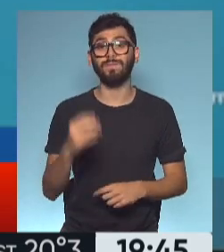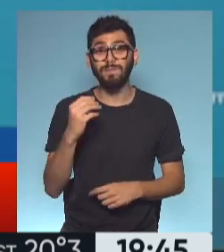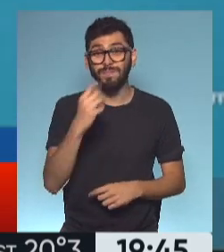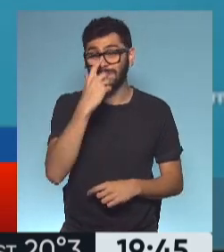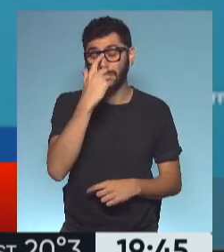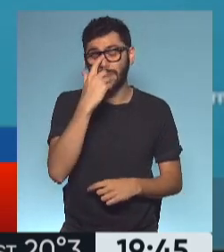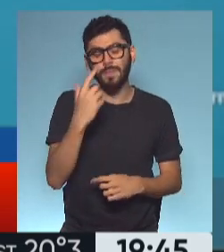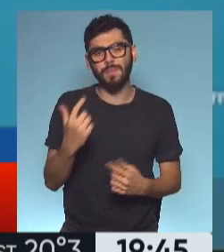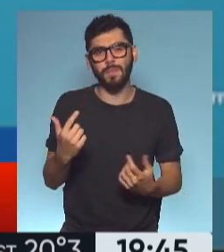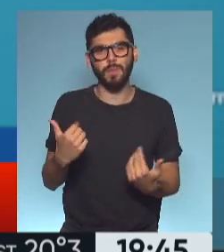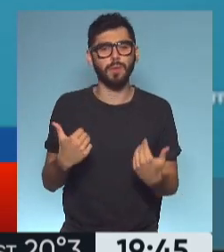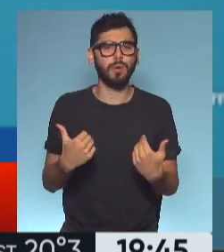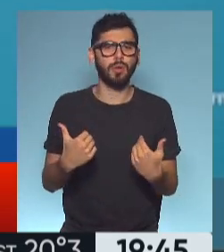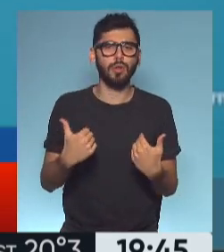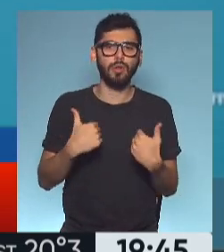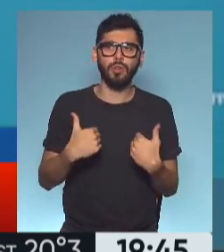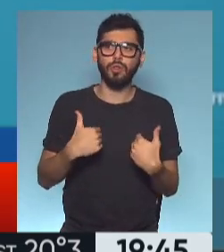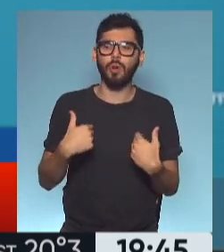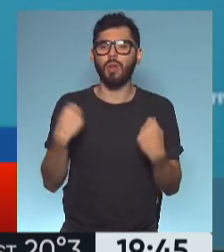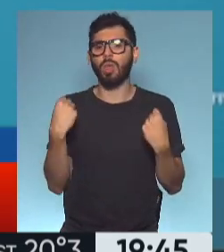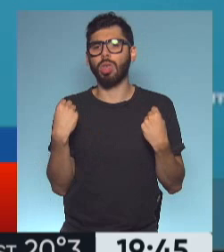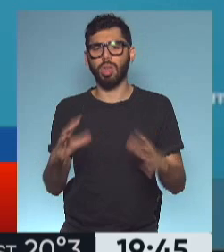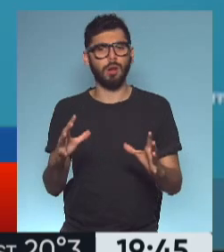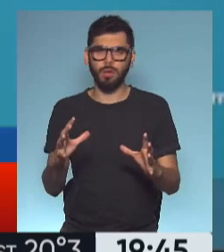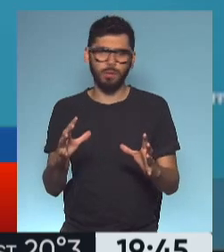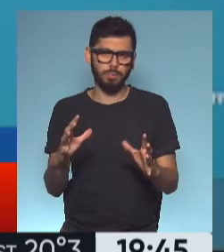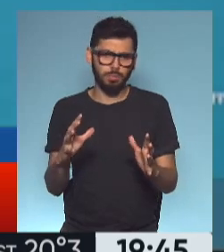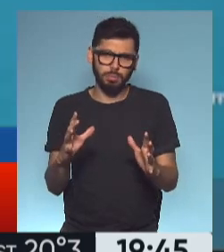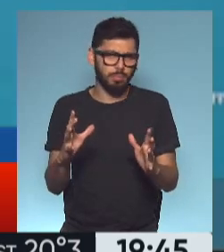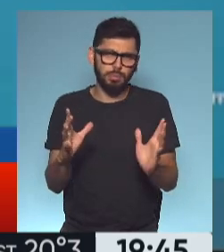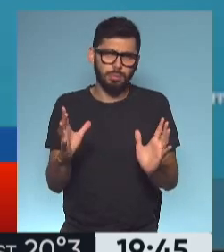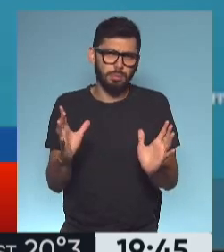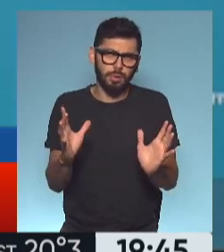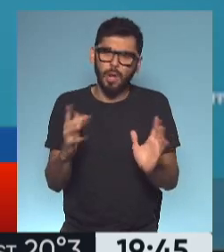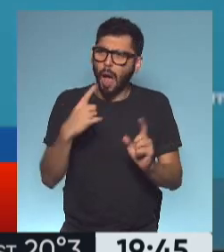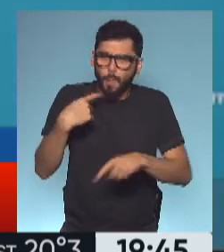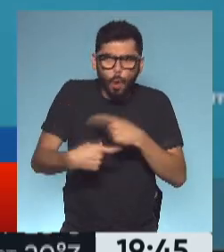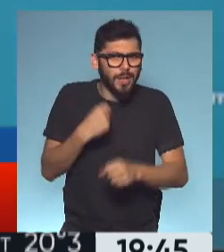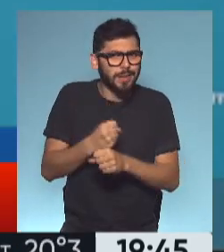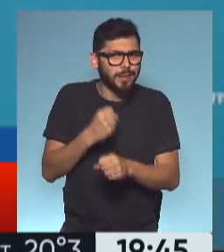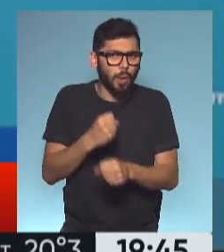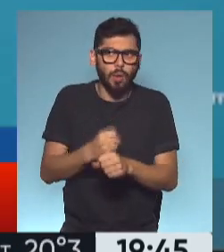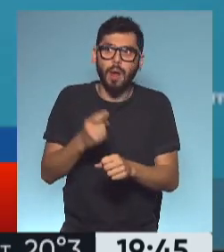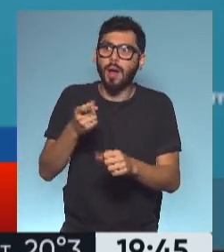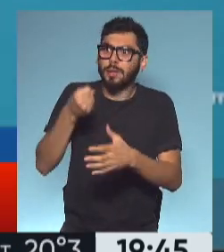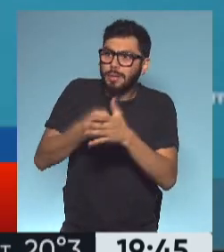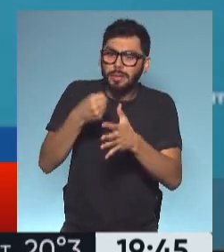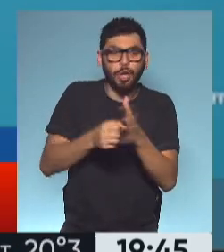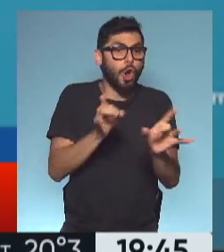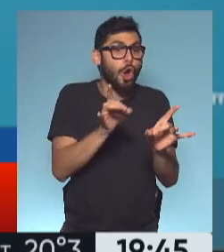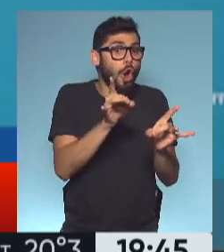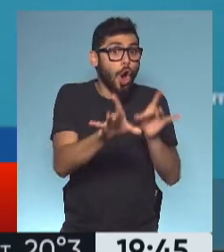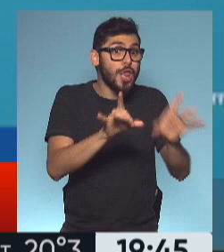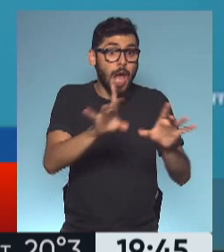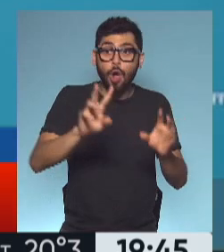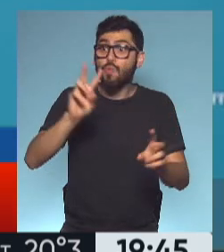Porque yo no me voy a resignar a que eso siga pasando. Vamos a trabajar para reducir la cantidad de contagios